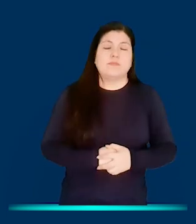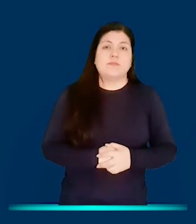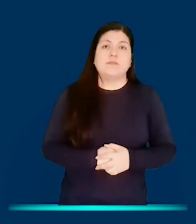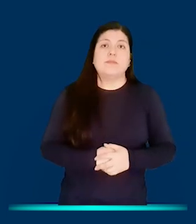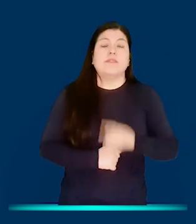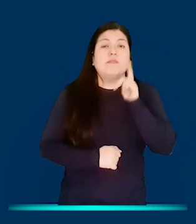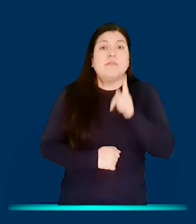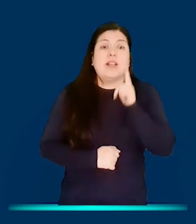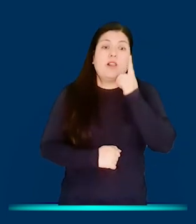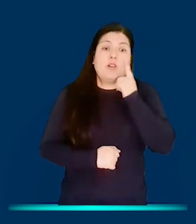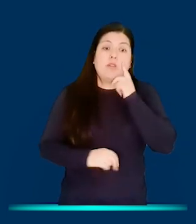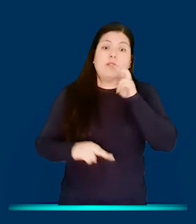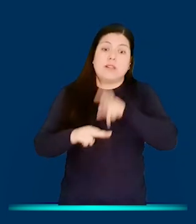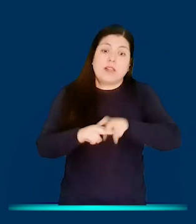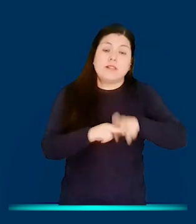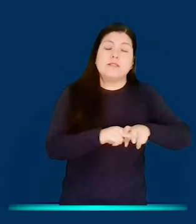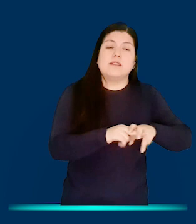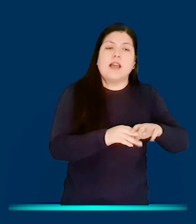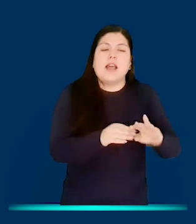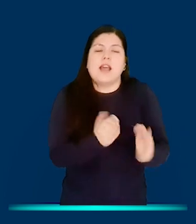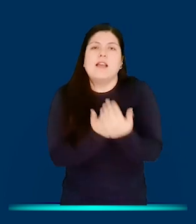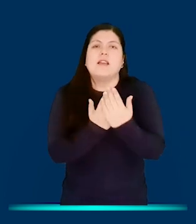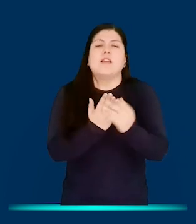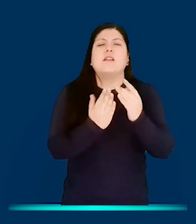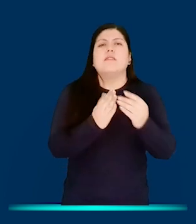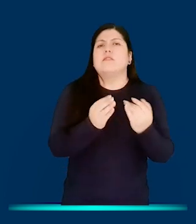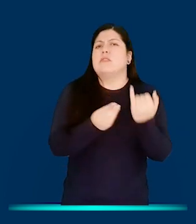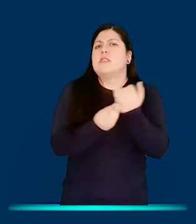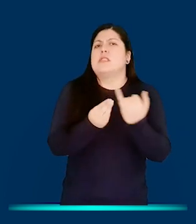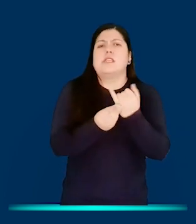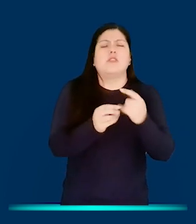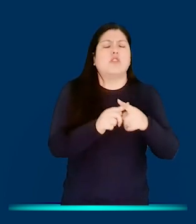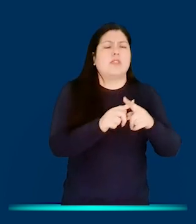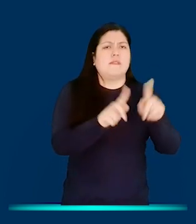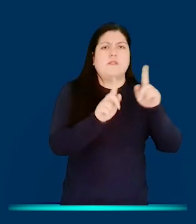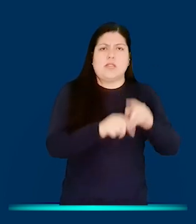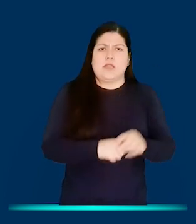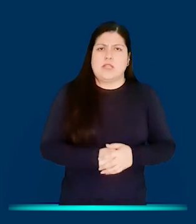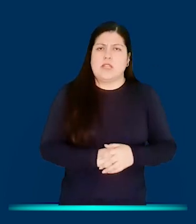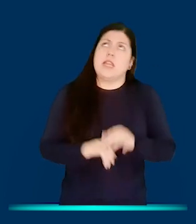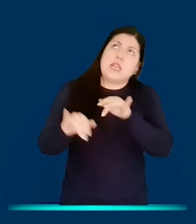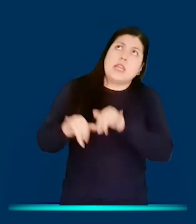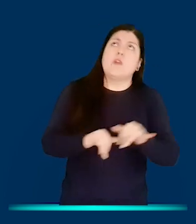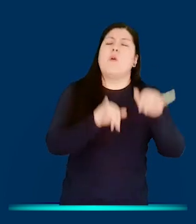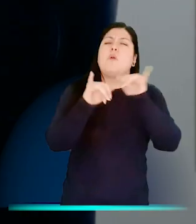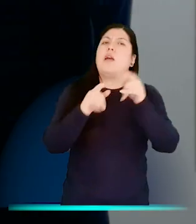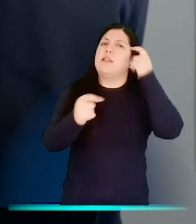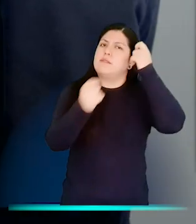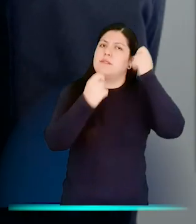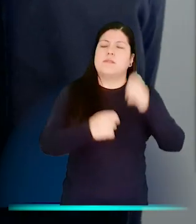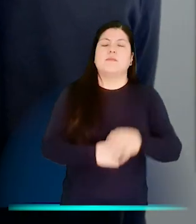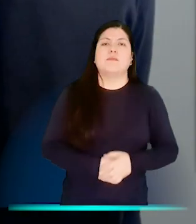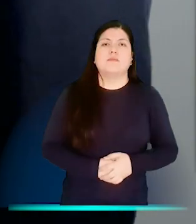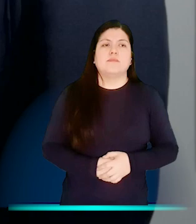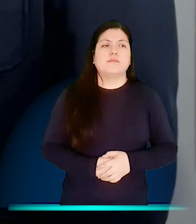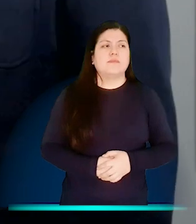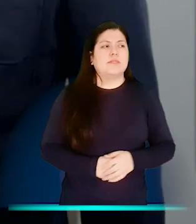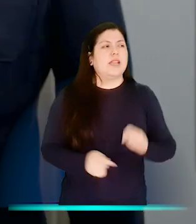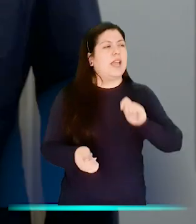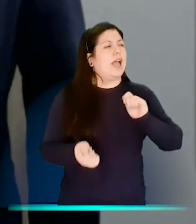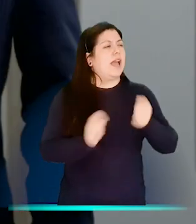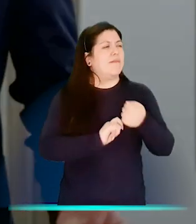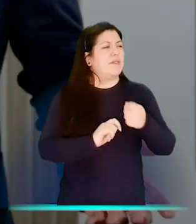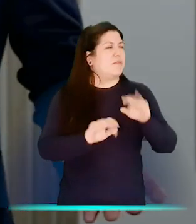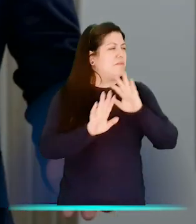periodo de inscripción de candidaturas. No obstante, en todas las circunscripciones será una tarjeta adicional que guardará el mismo diseño. Bueno, doctor Leiva, le voy a cambiar